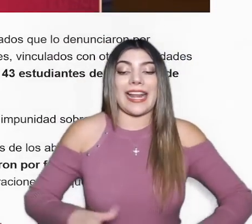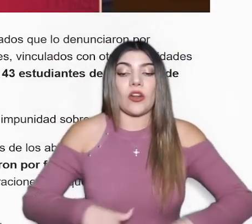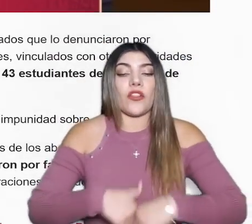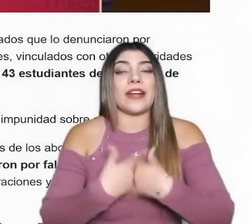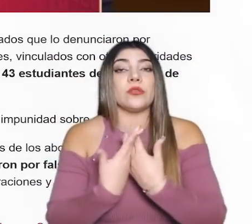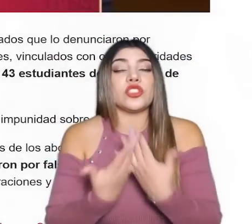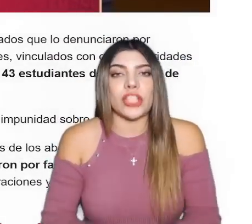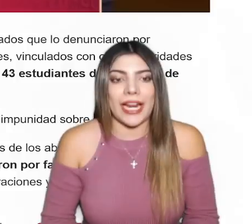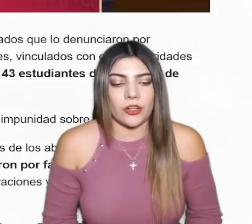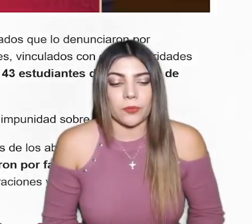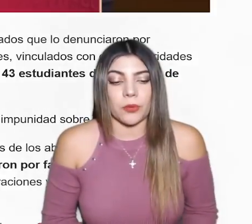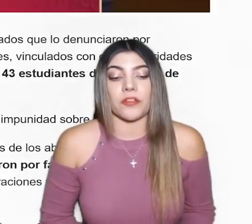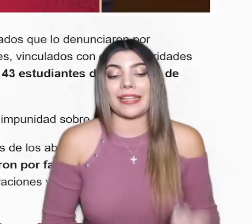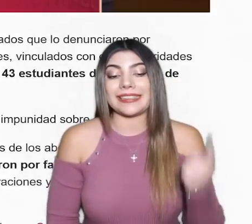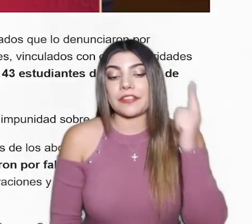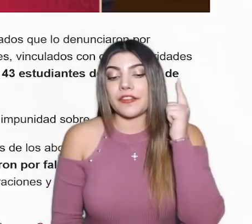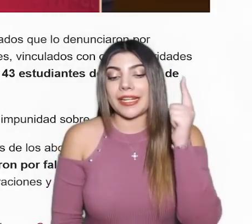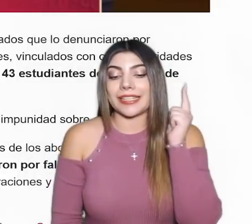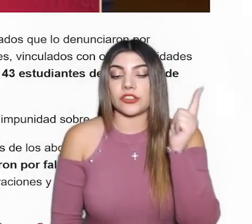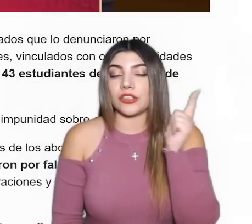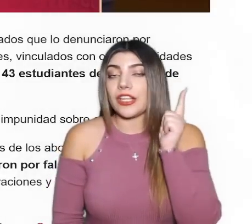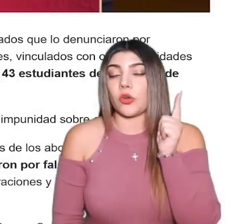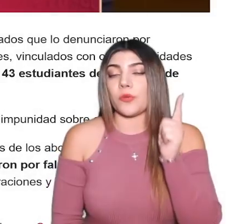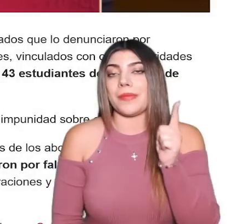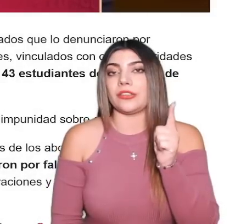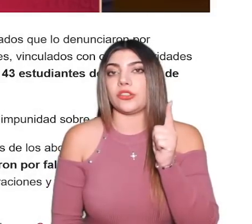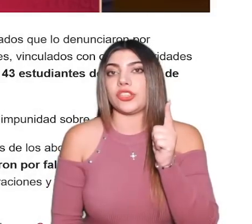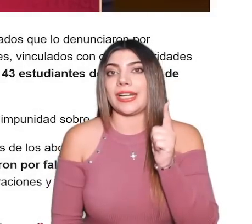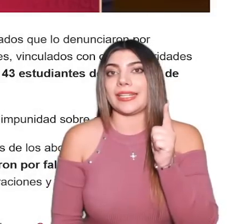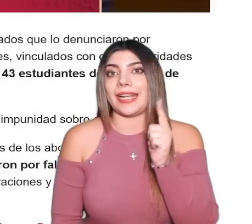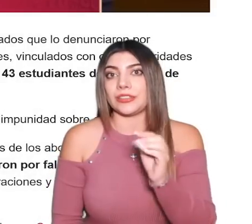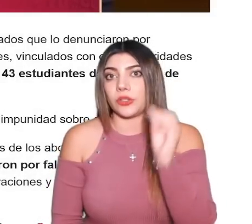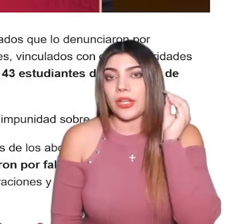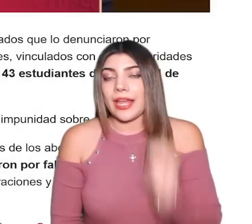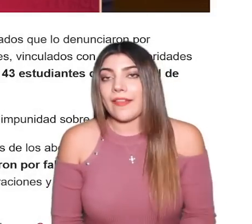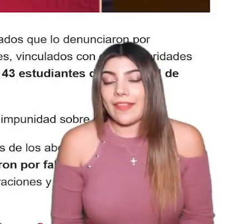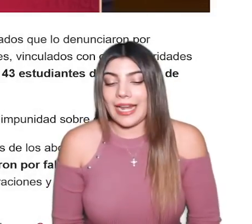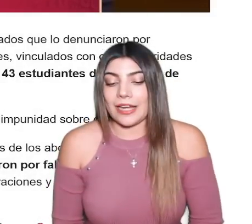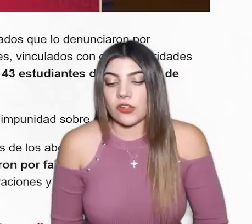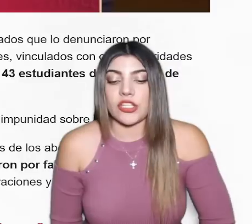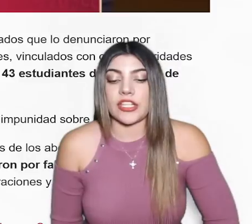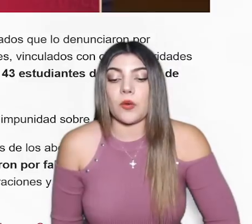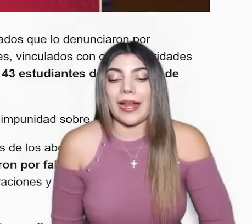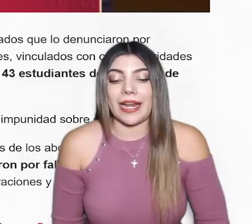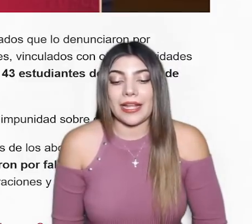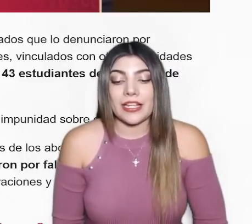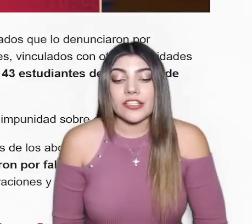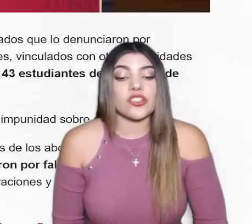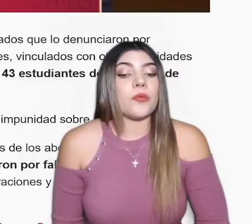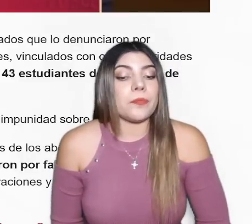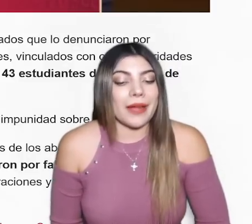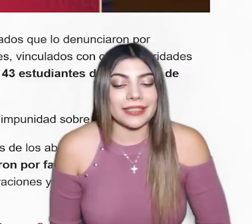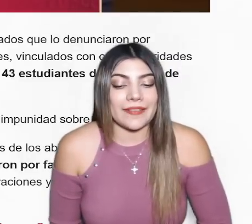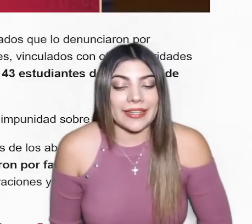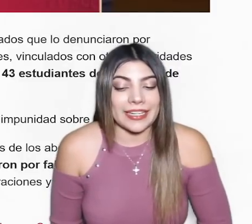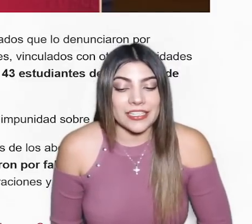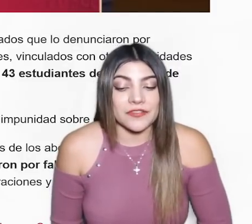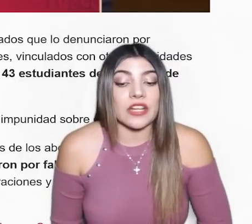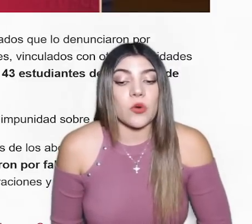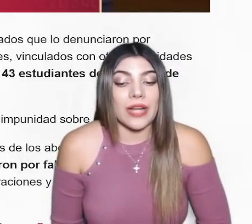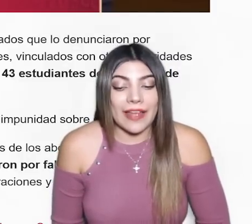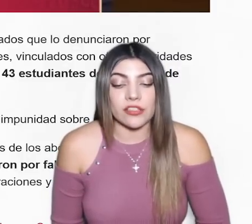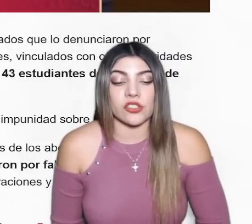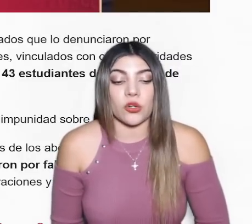abogados que lo denunciaron por falsificación de documentos en el caso de la noche de Iguala son parte de